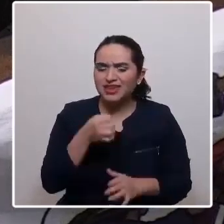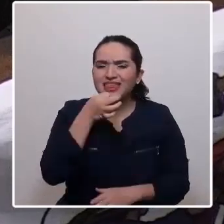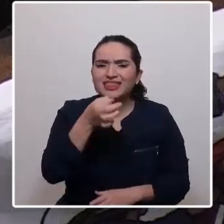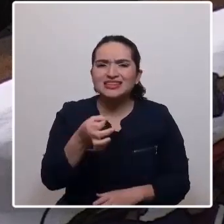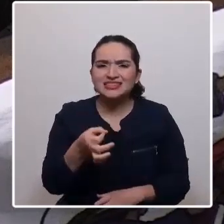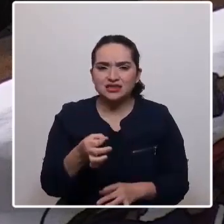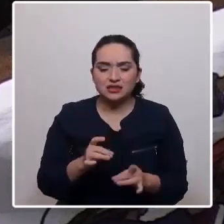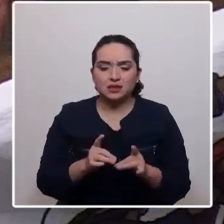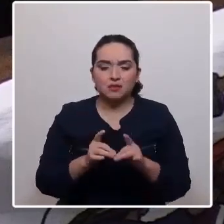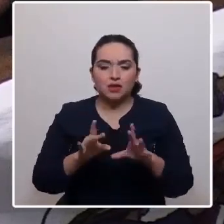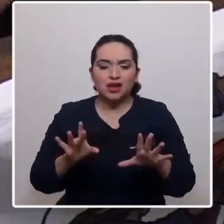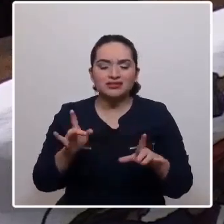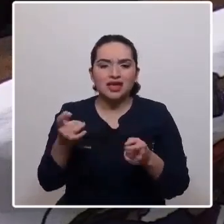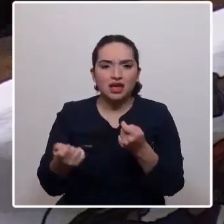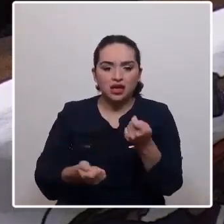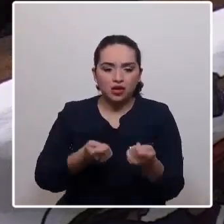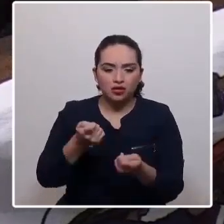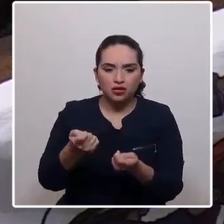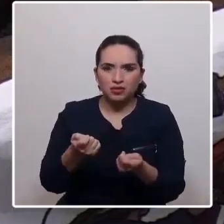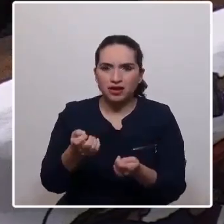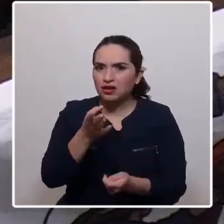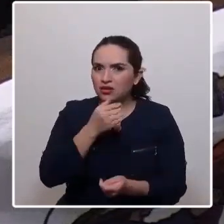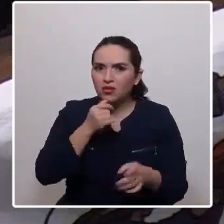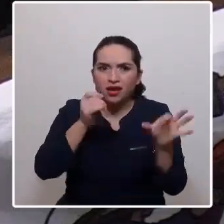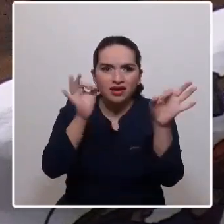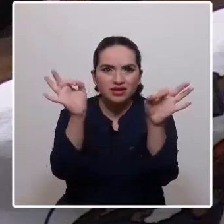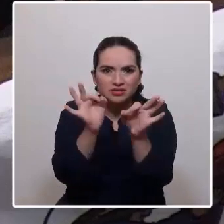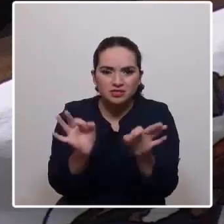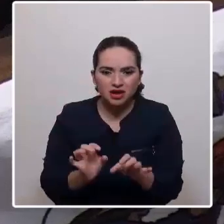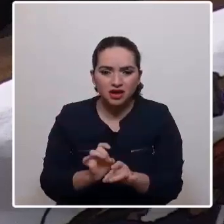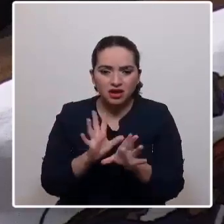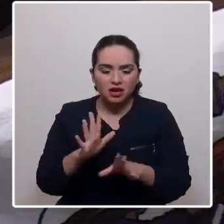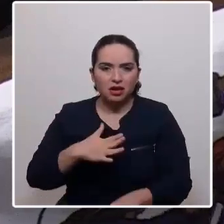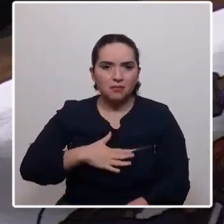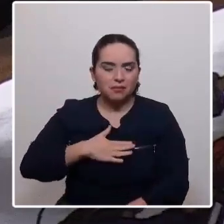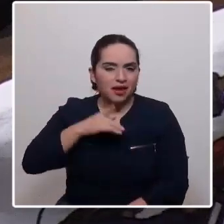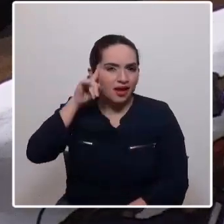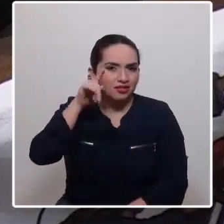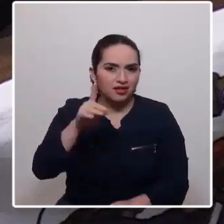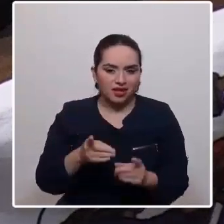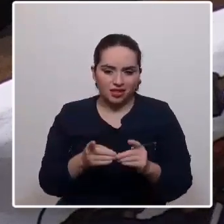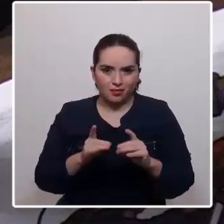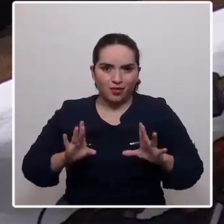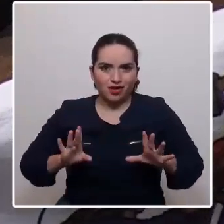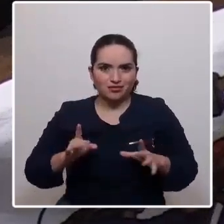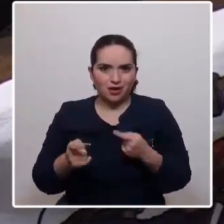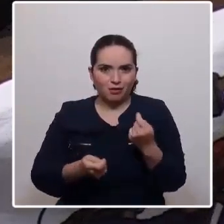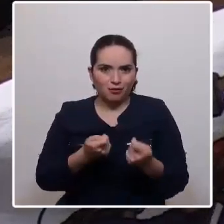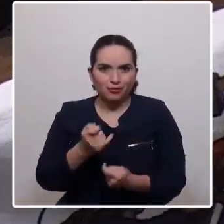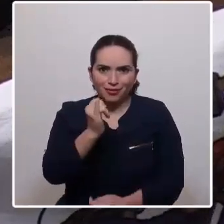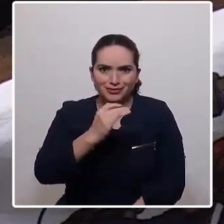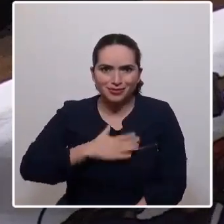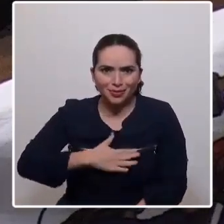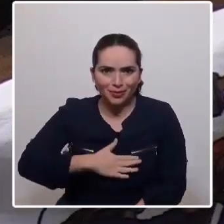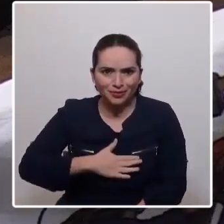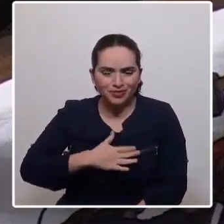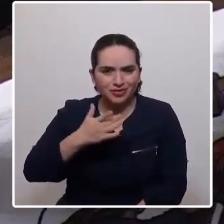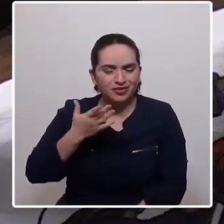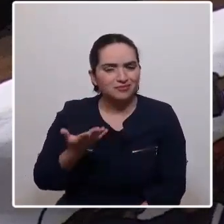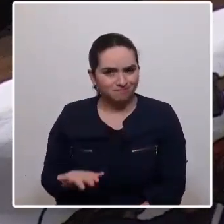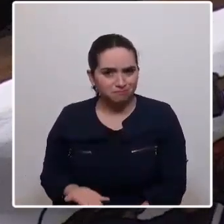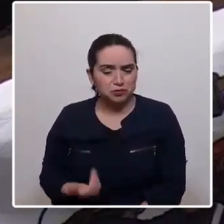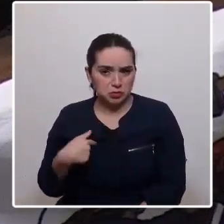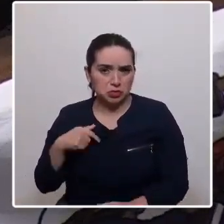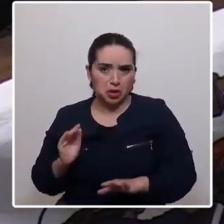económica y ni siquiera la definen. A mí me encantaría que hubiese democracia económica, por cierto que sí. Es más,